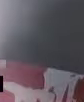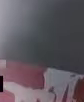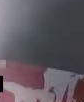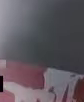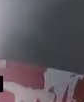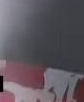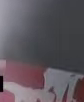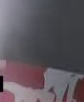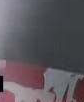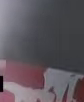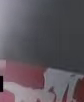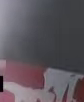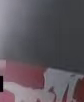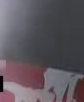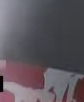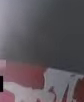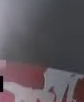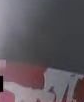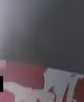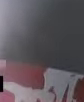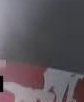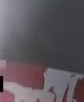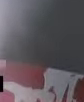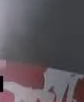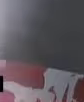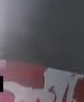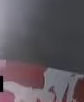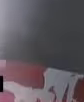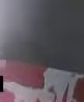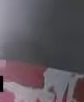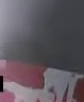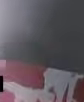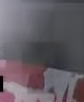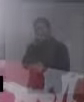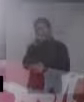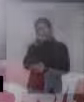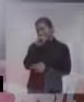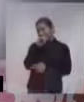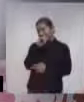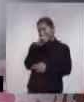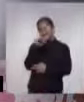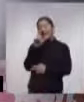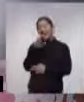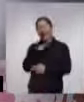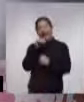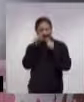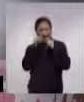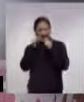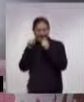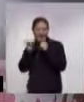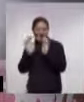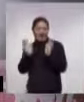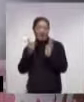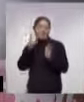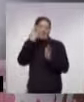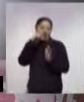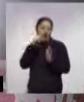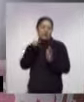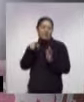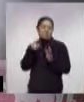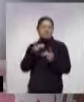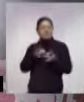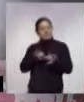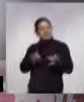Le ofrezco una disculpa, tenemos unas fallas técnicas, estamos atendiéndolas, por supuesto, para ofrecerle una